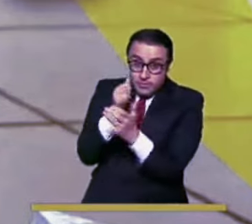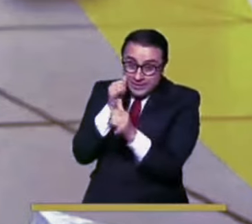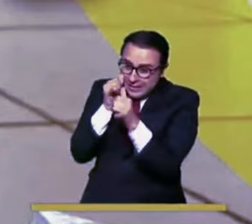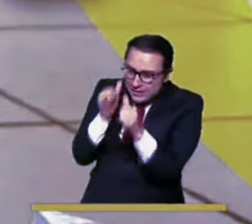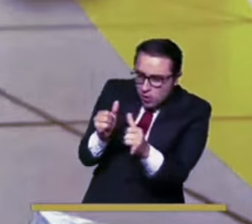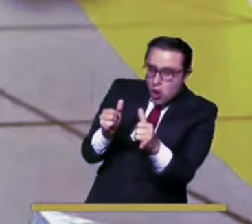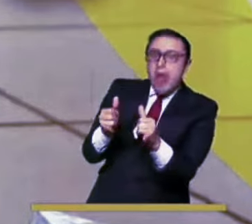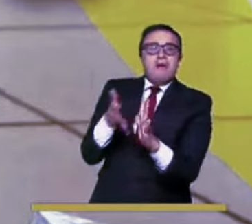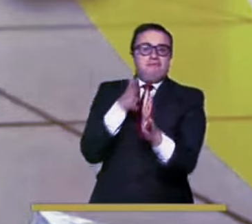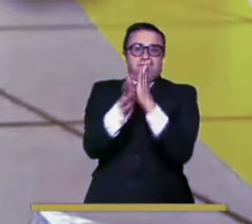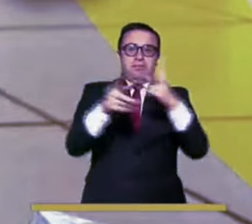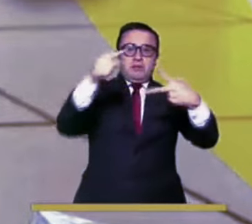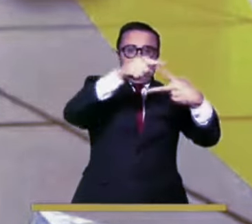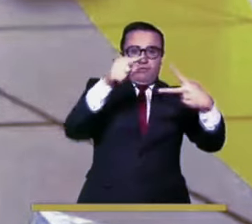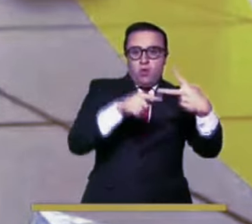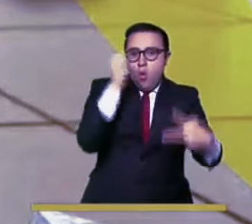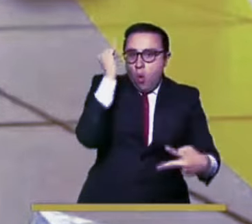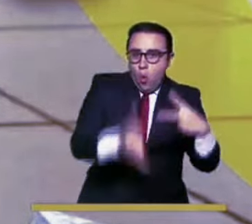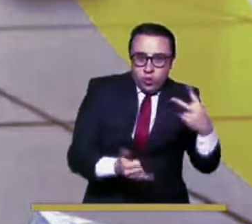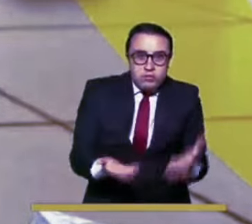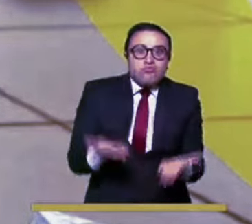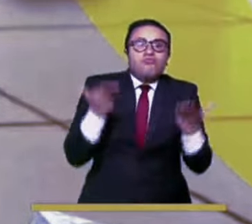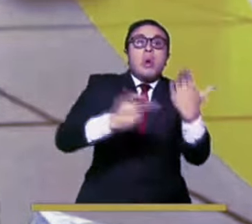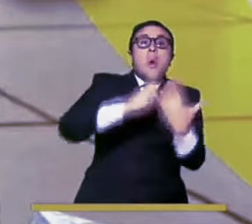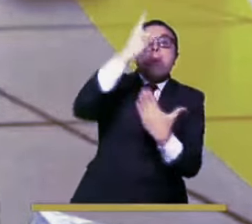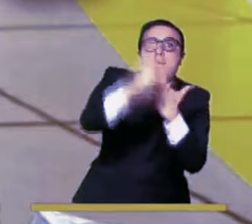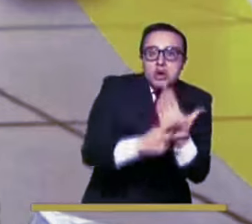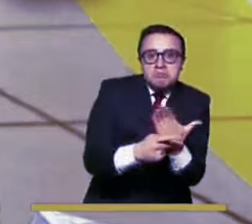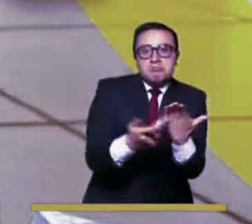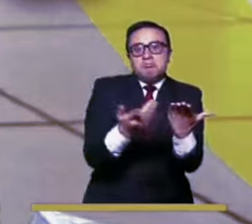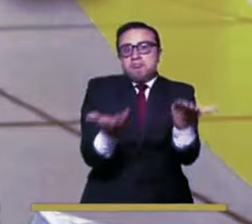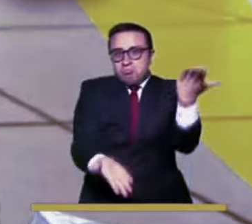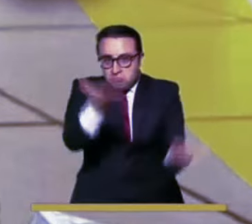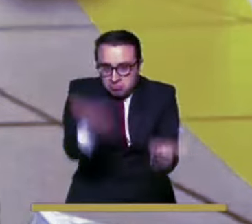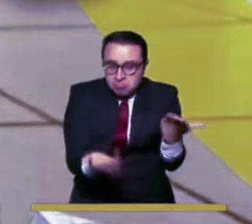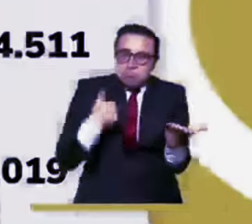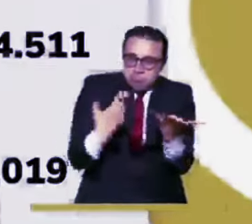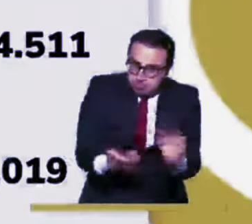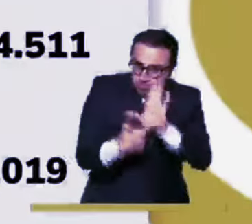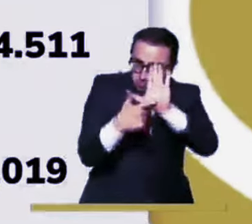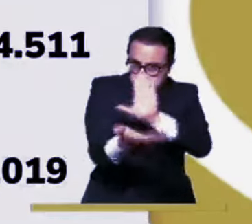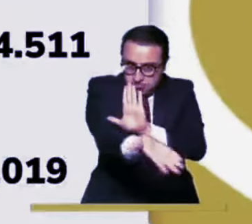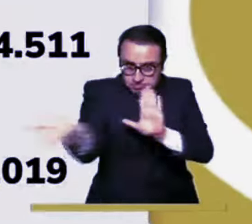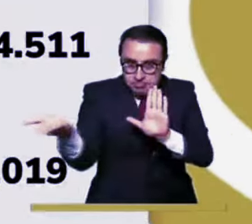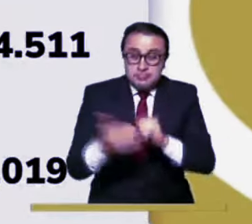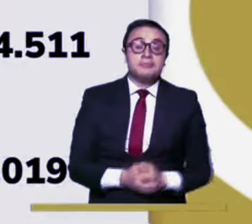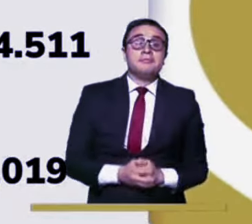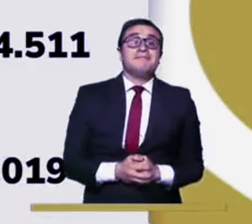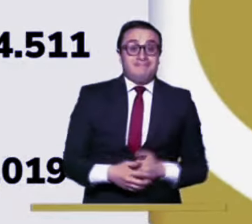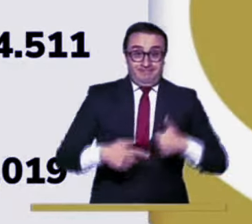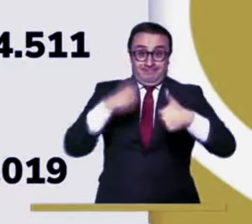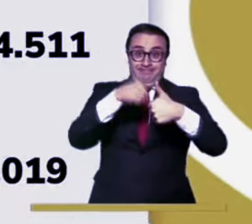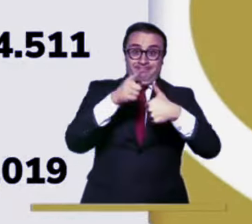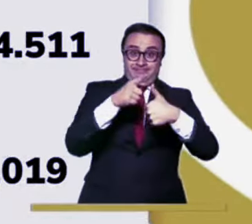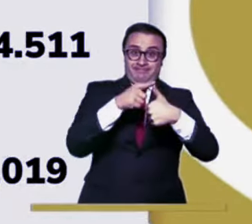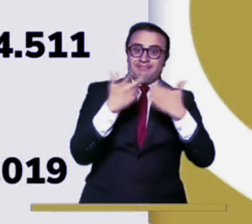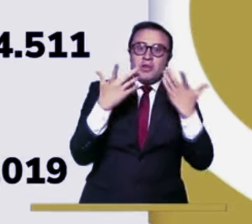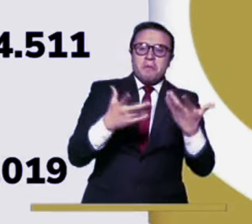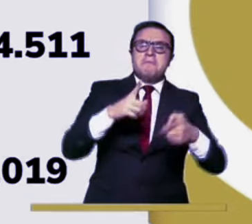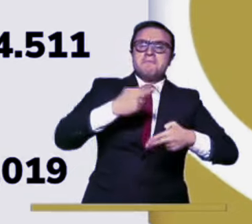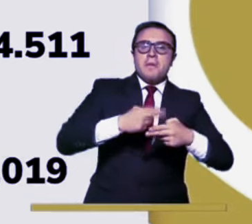dos indicadores finales para los dos proyectos, que es lo que quiero presentarles. Se denomina uno la